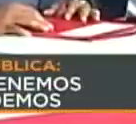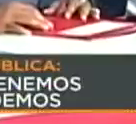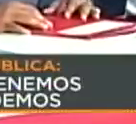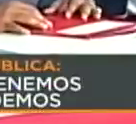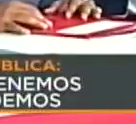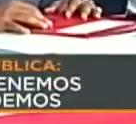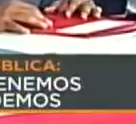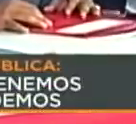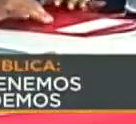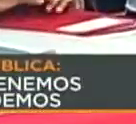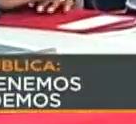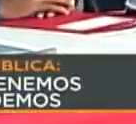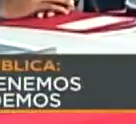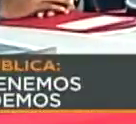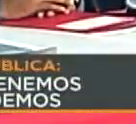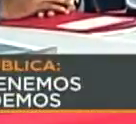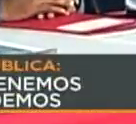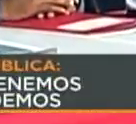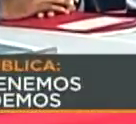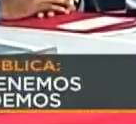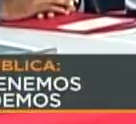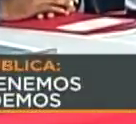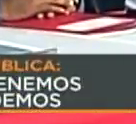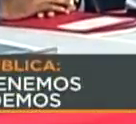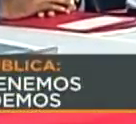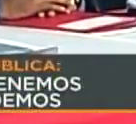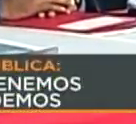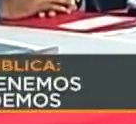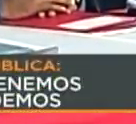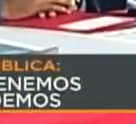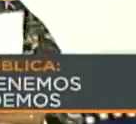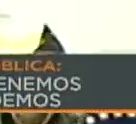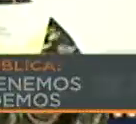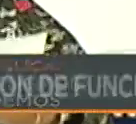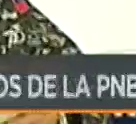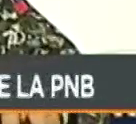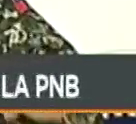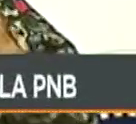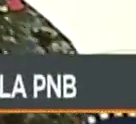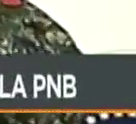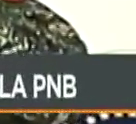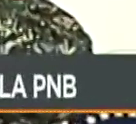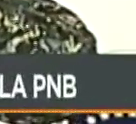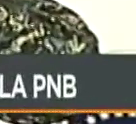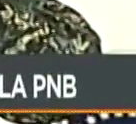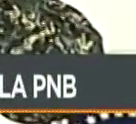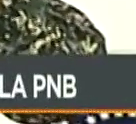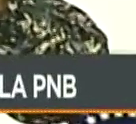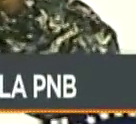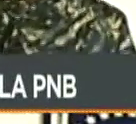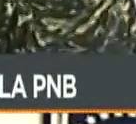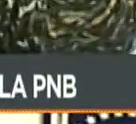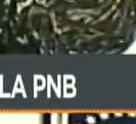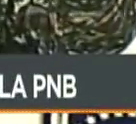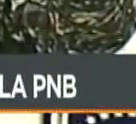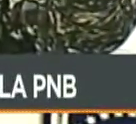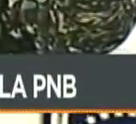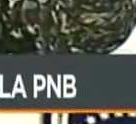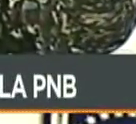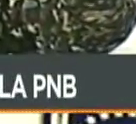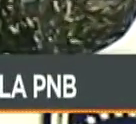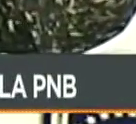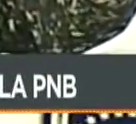Es experta, mira, tiene una intuición tremenda. Tiene olfato de policía. Ella sabe, cuando sucede algo, ella olfatea ahí mismo. Ya